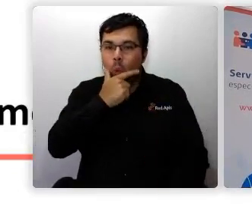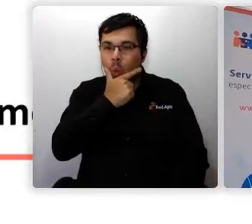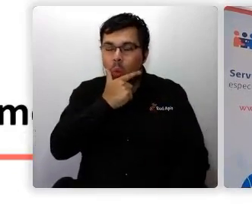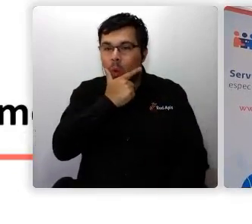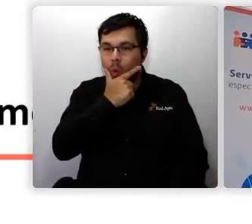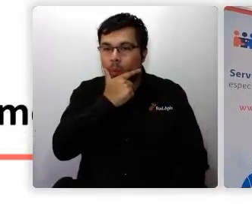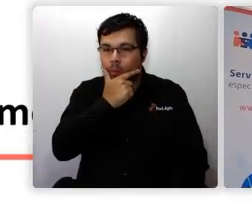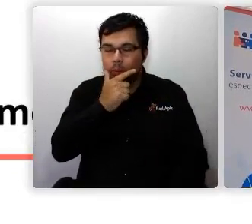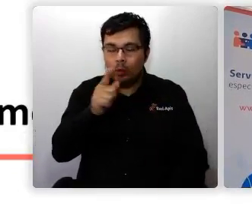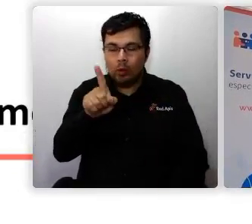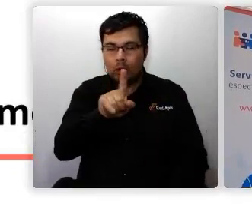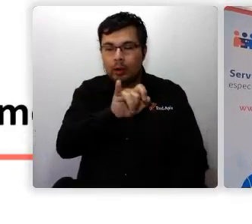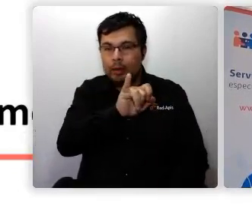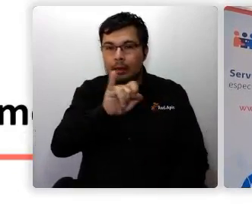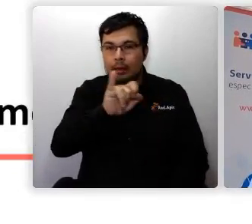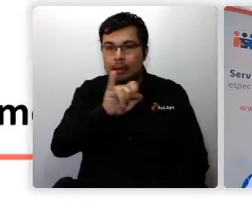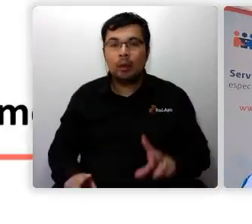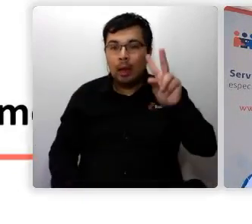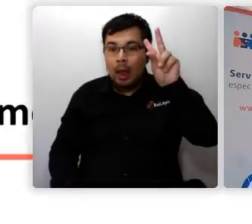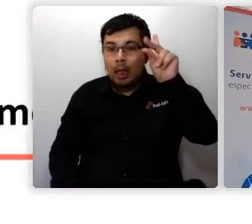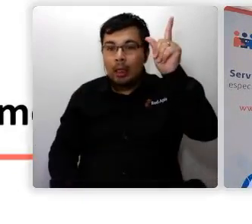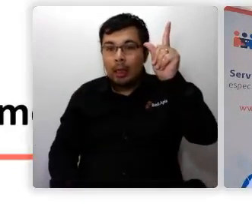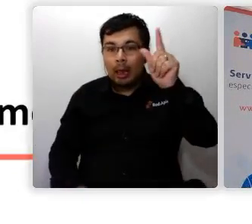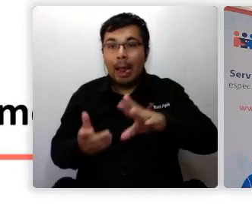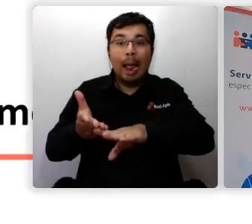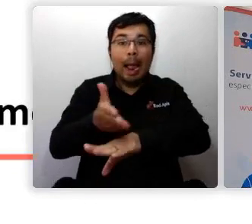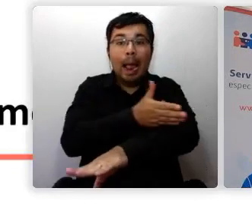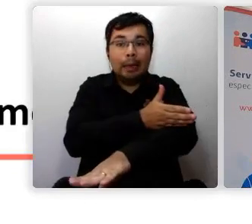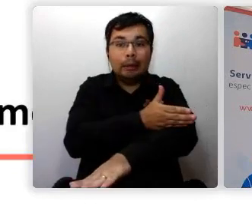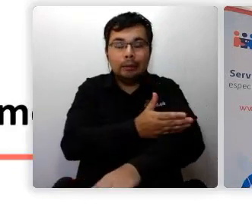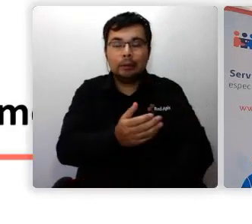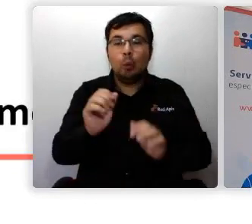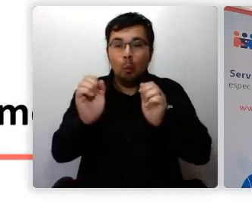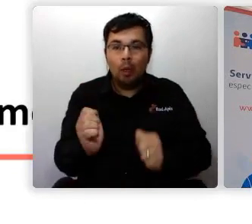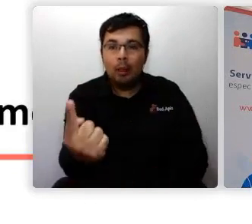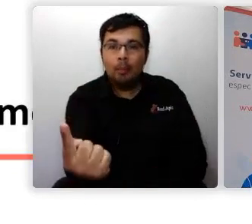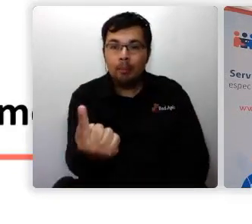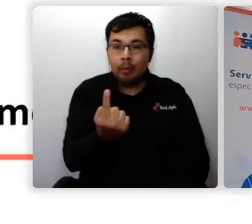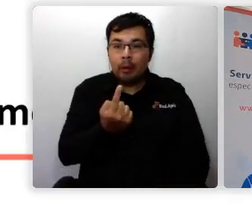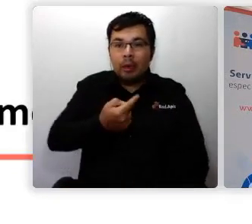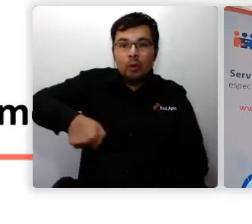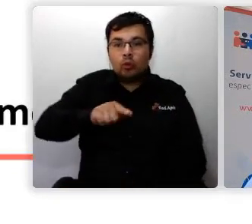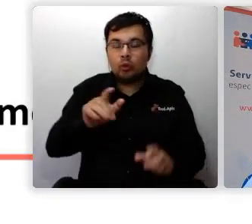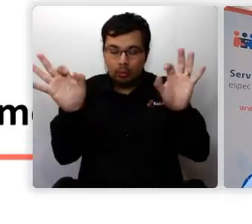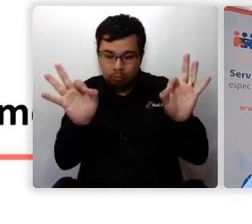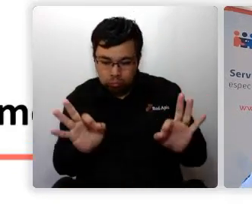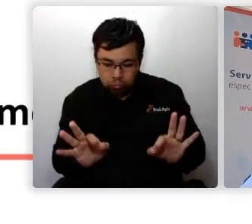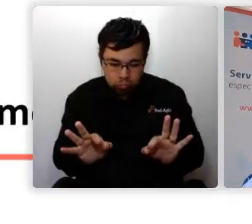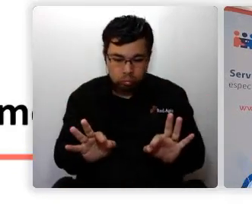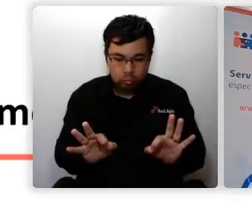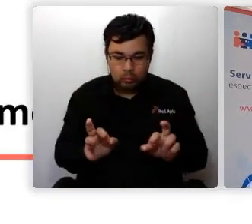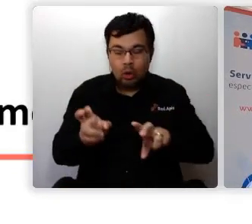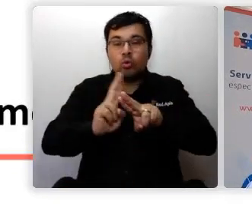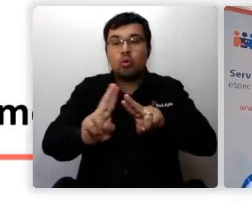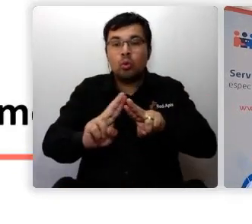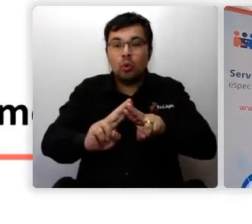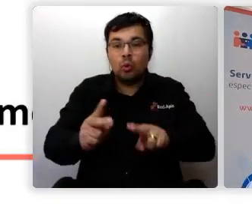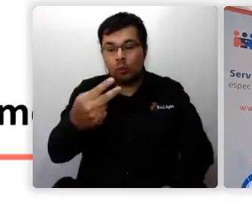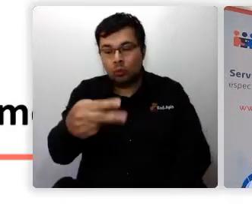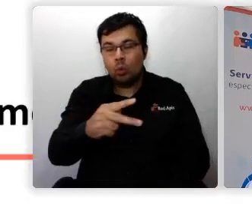con impuestos internos, la idea es que puedan recurrir a nosotros y nosotros les podamos solucionar sus dudas, solucionar sus problemas. Es muy